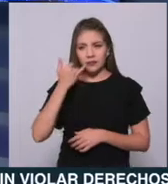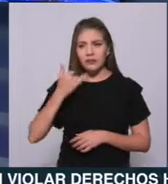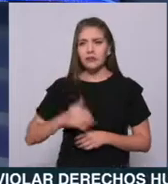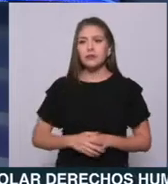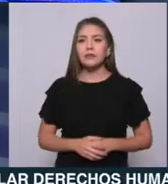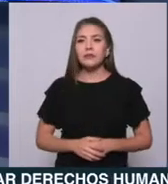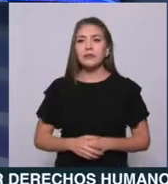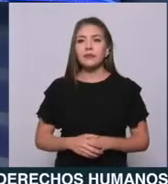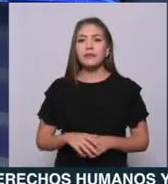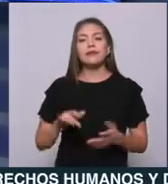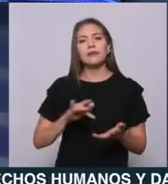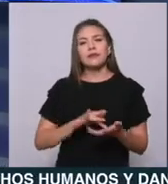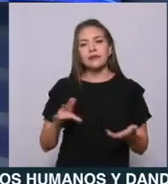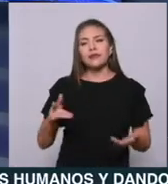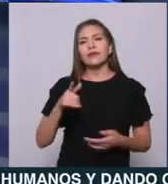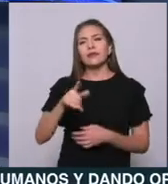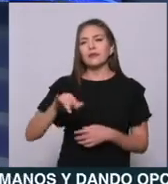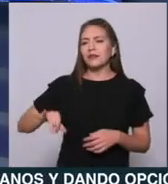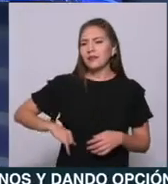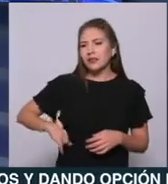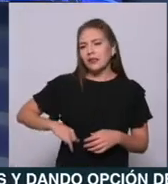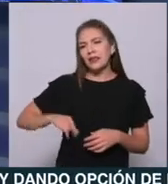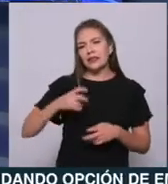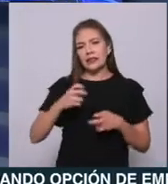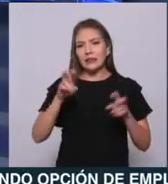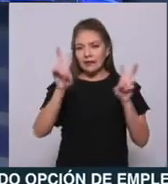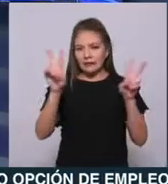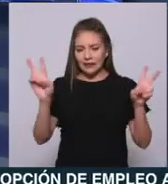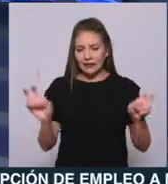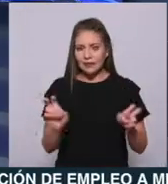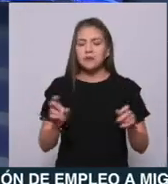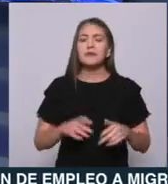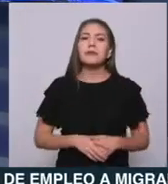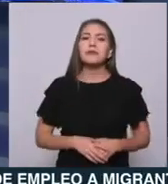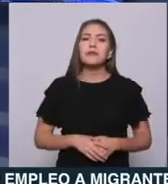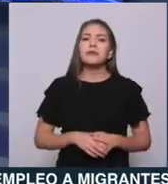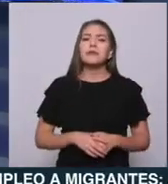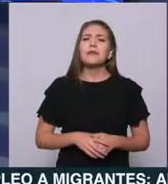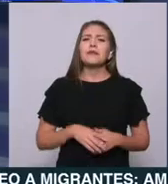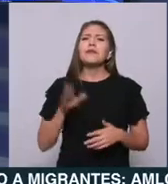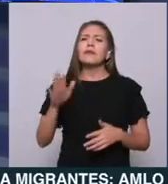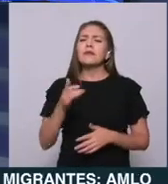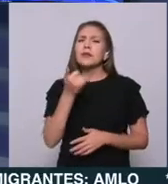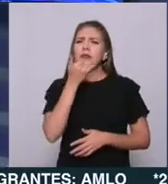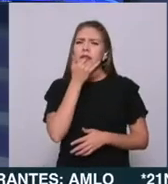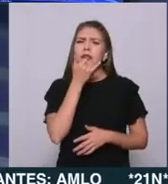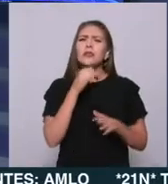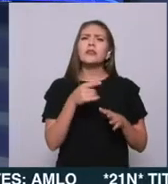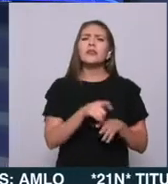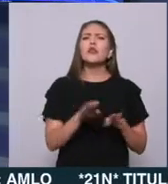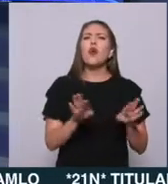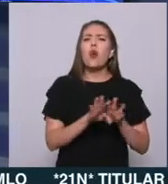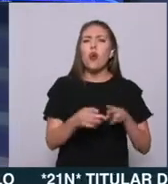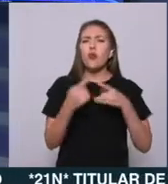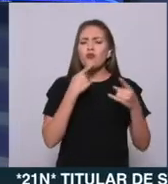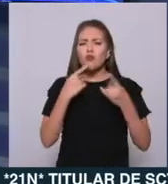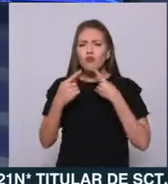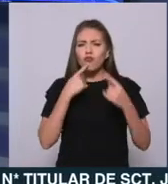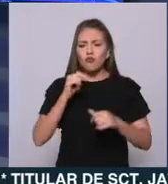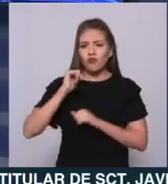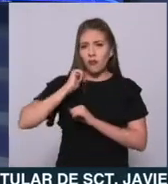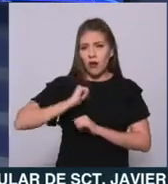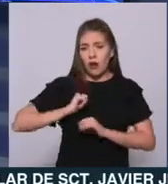por el interés en este caso. Cómo no, licenciado Carpizo, díganos, ¿cómo van las negociaciones con las autoridades? ¿Se ha llegado ya a